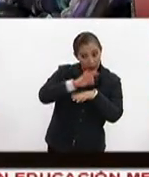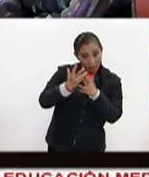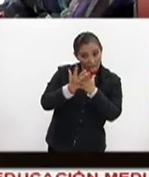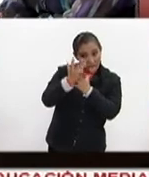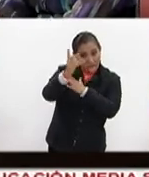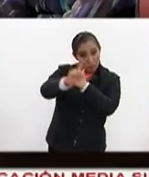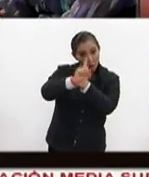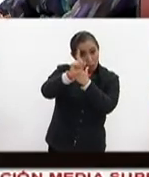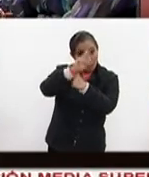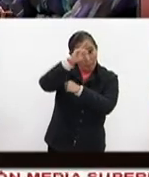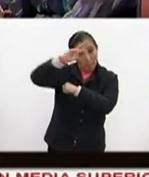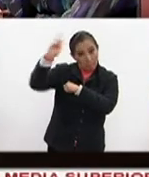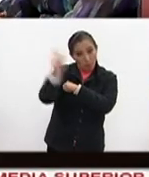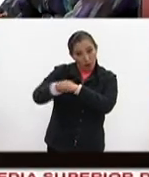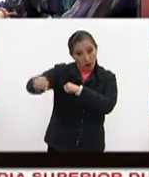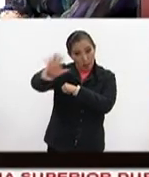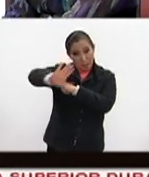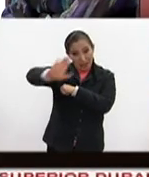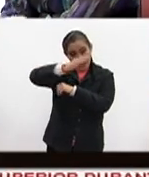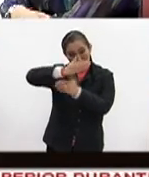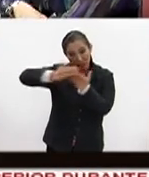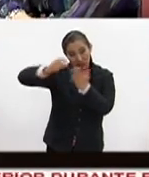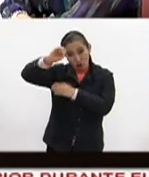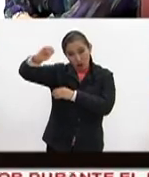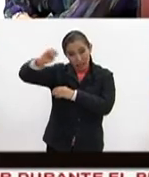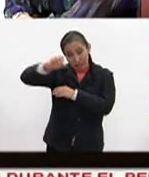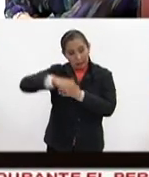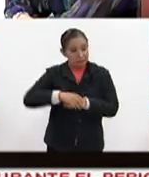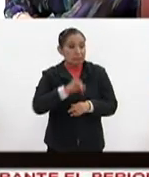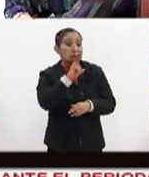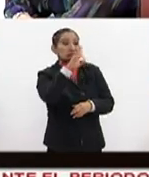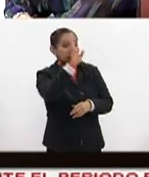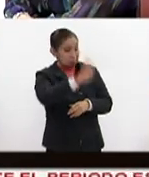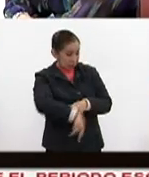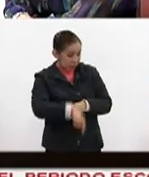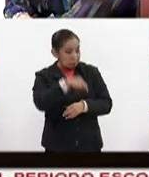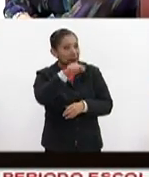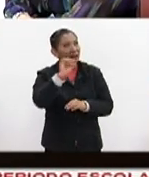el clima de violencia en Medio Oriente? Sí, claro. De hecho, por ejemplo,